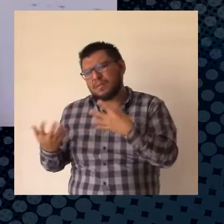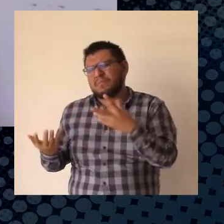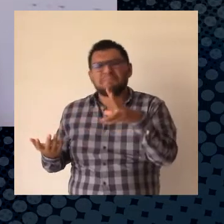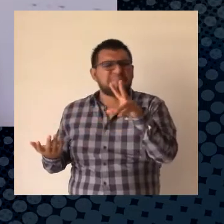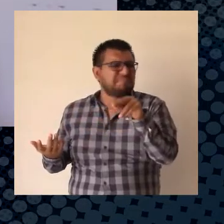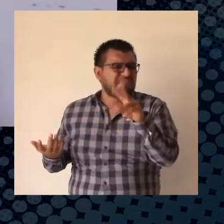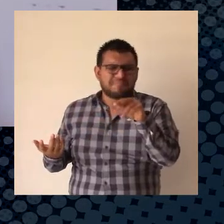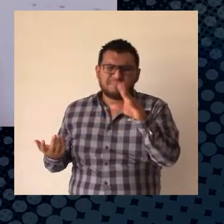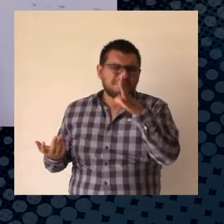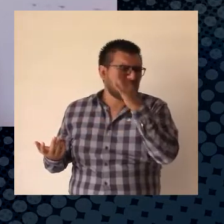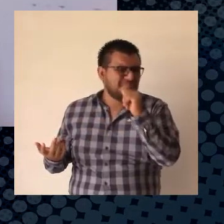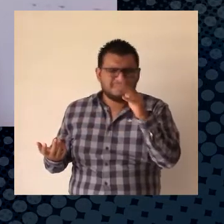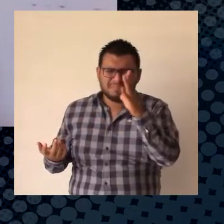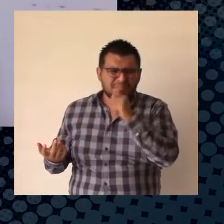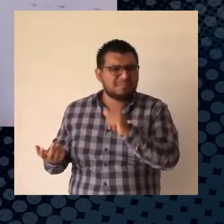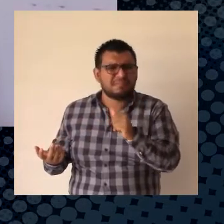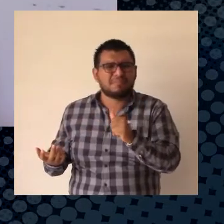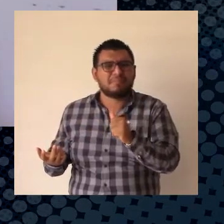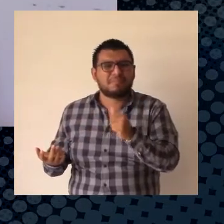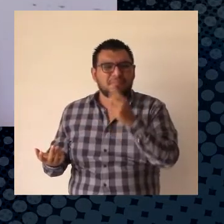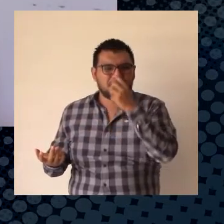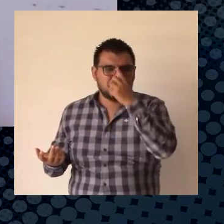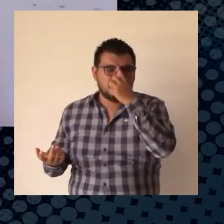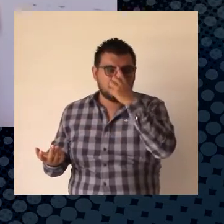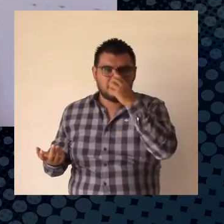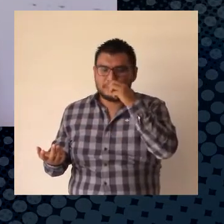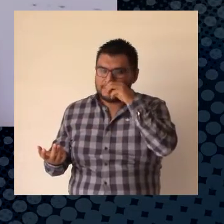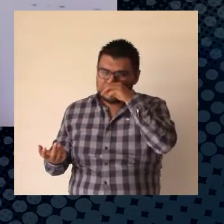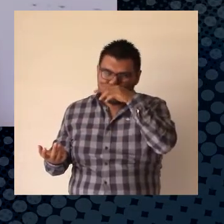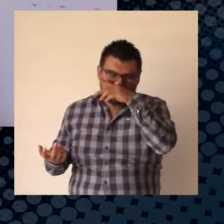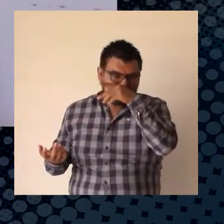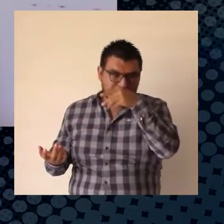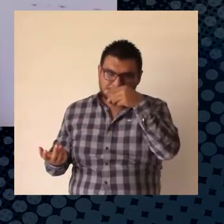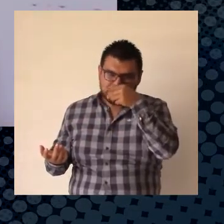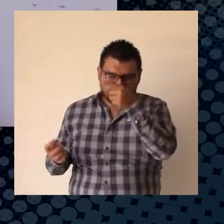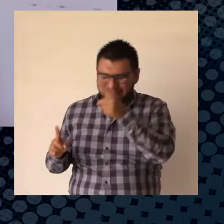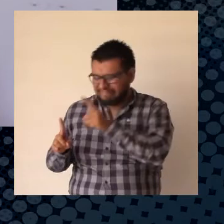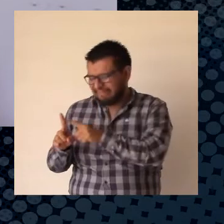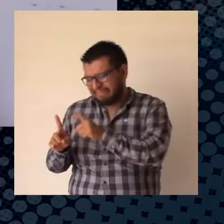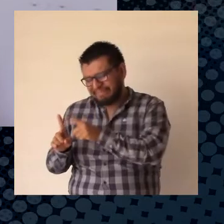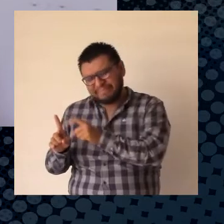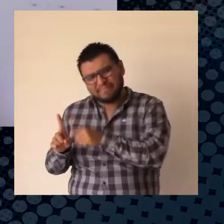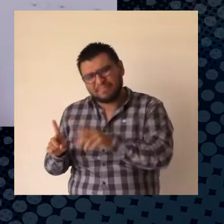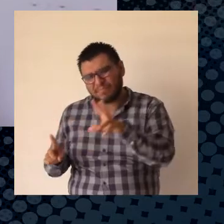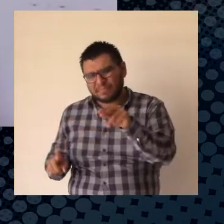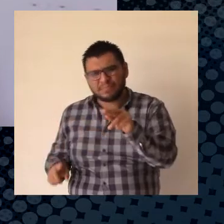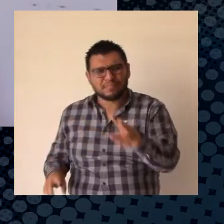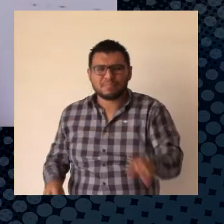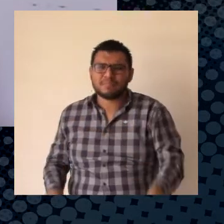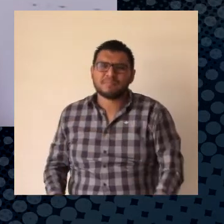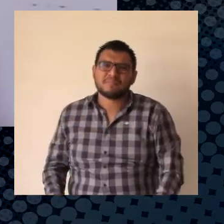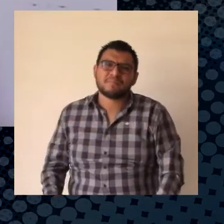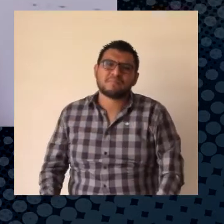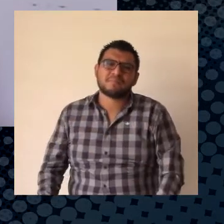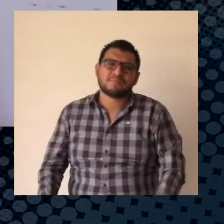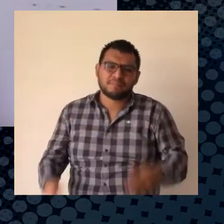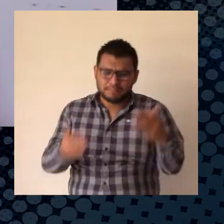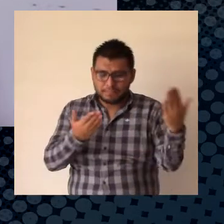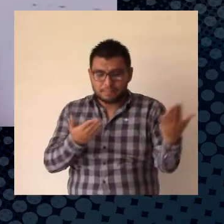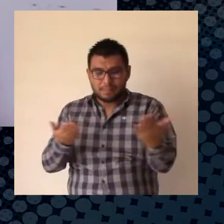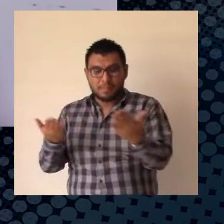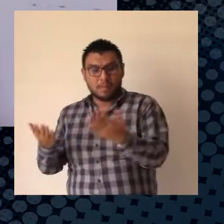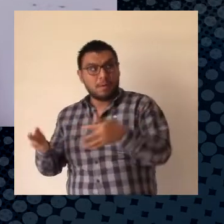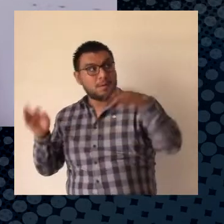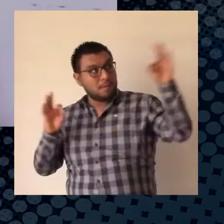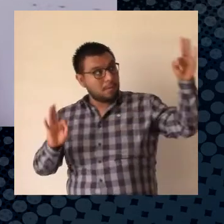de todavía, como dicen, del árbol caído hacen leña, ¿no? No, no, no. Llévelo a la presencia de